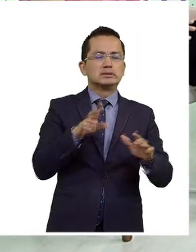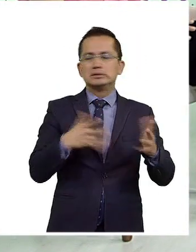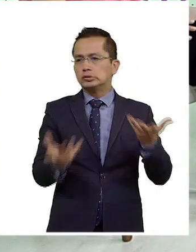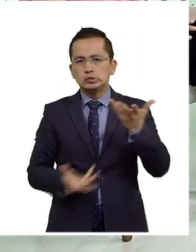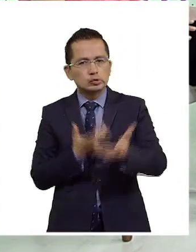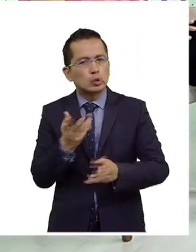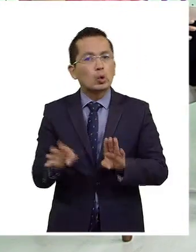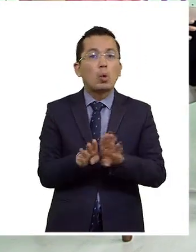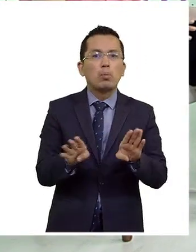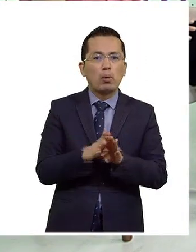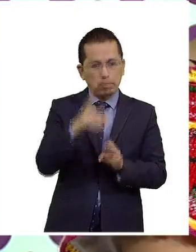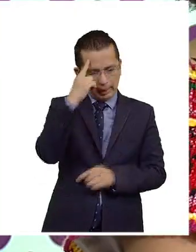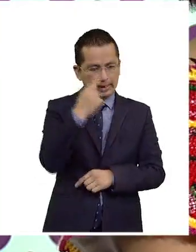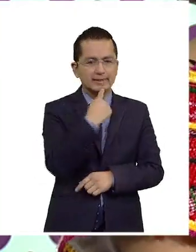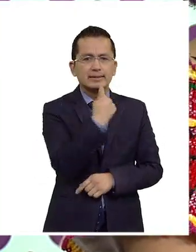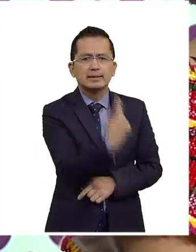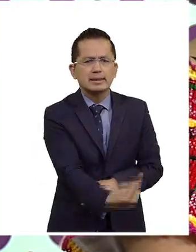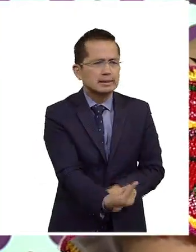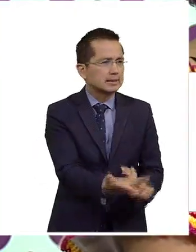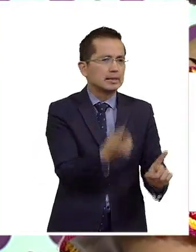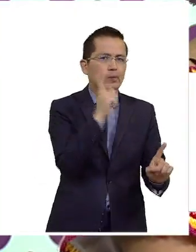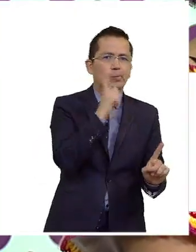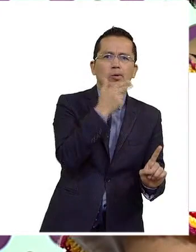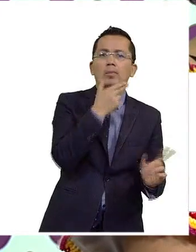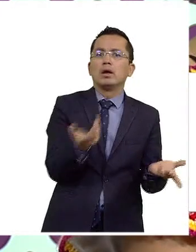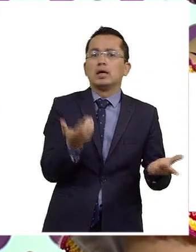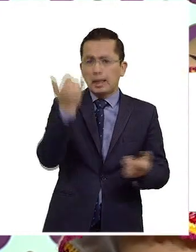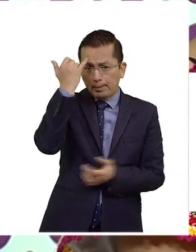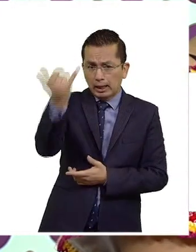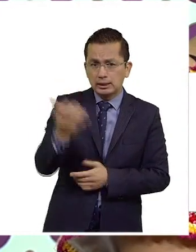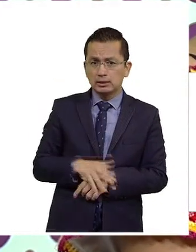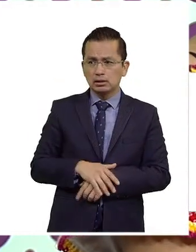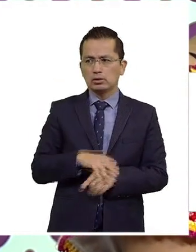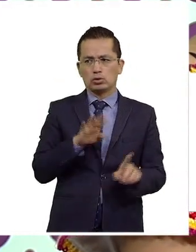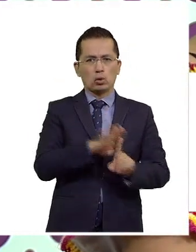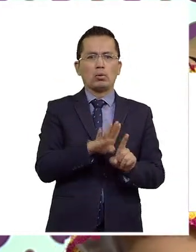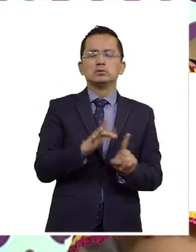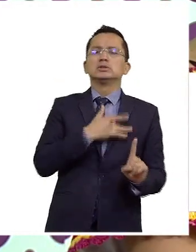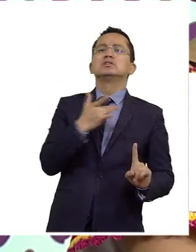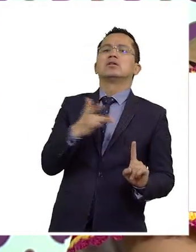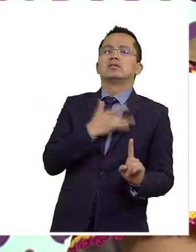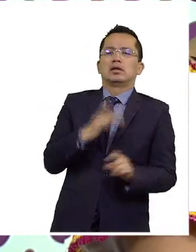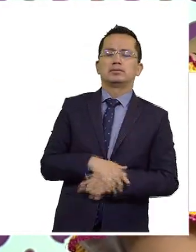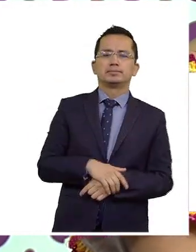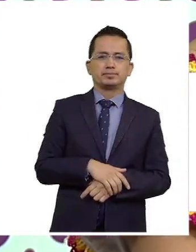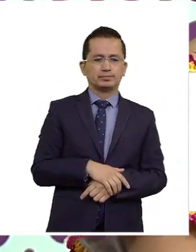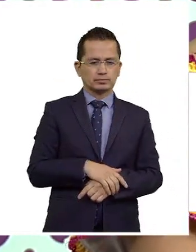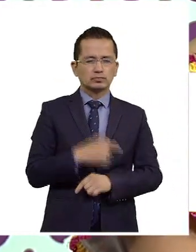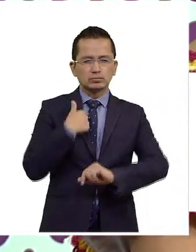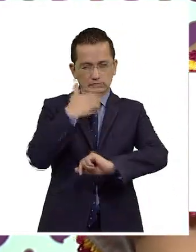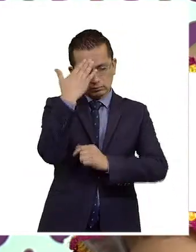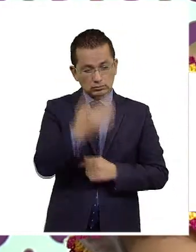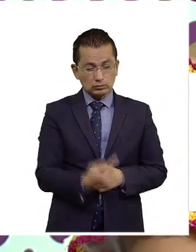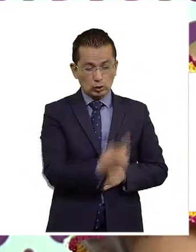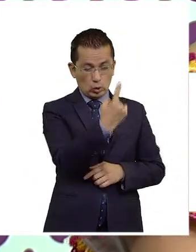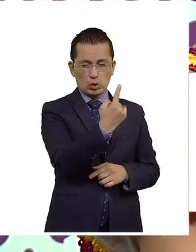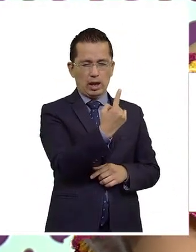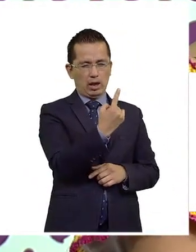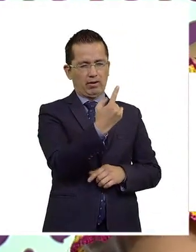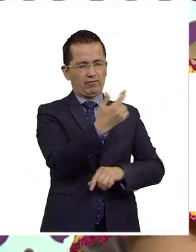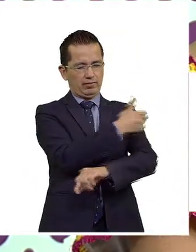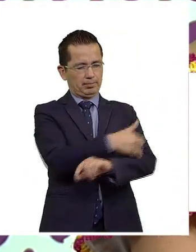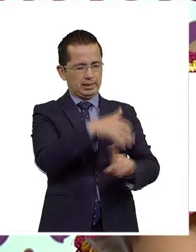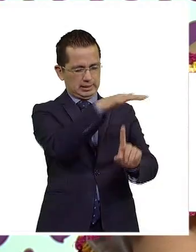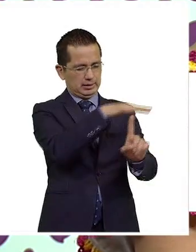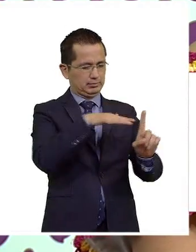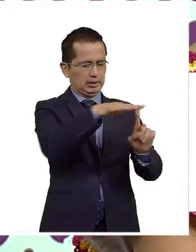esa niño, imagínate, ¿no? ¿Cómo la ve? Yo conozco alguna familia que tiene 2 hijas, una es trans y la